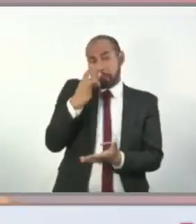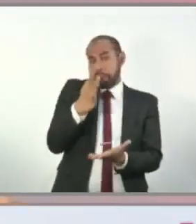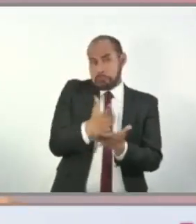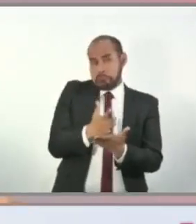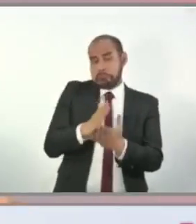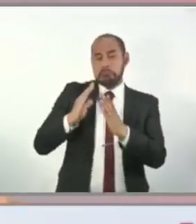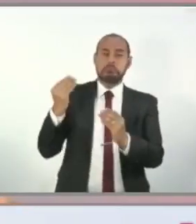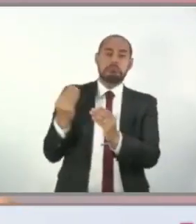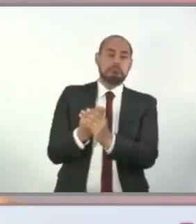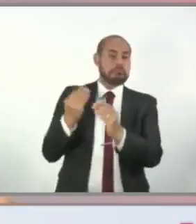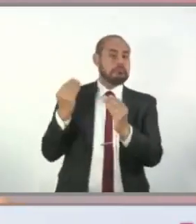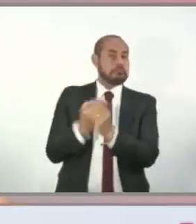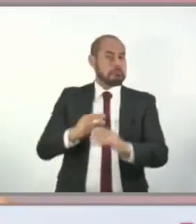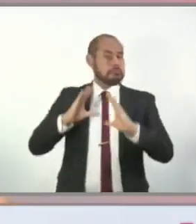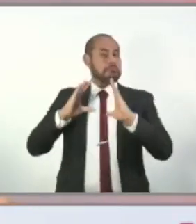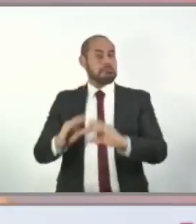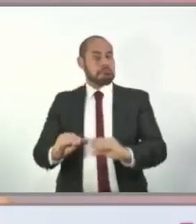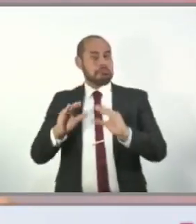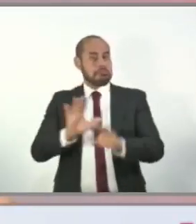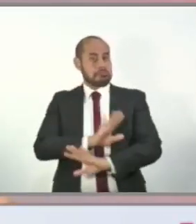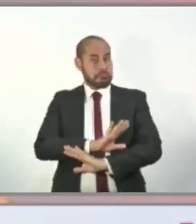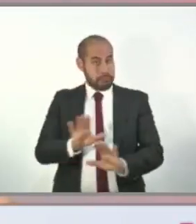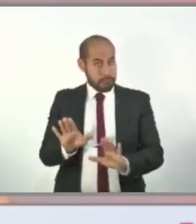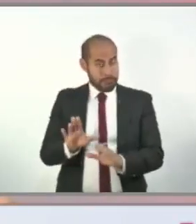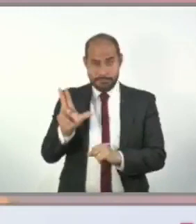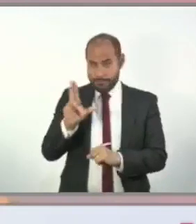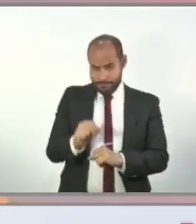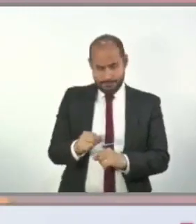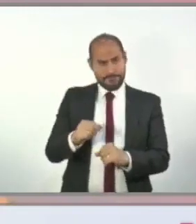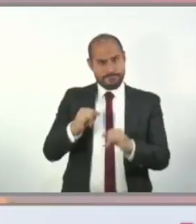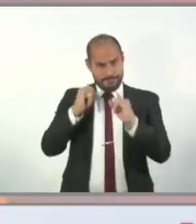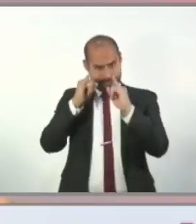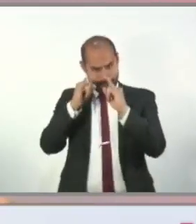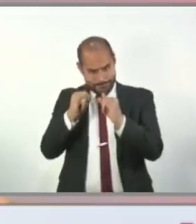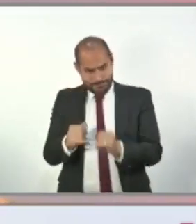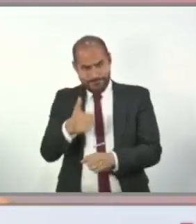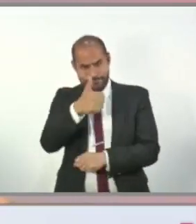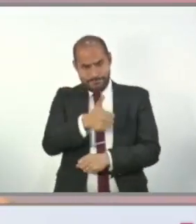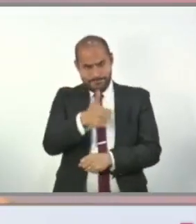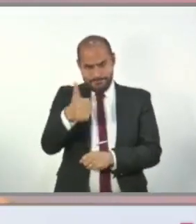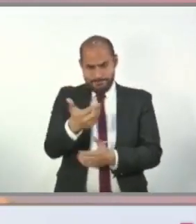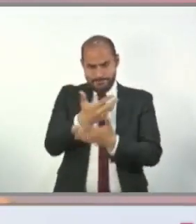de capacitación para buscar el éxito individual a través del